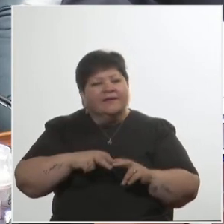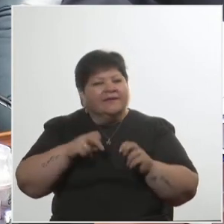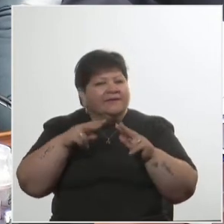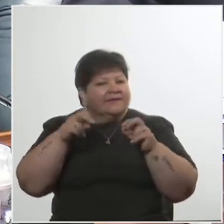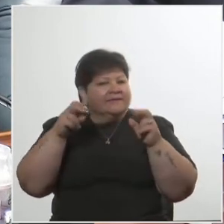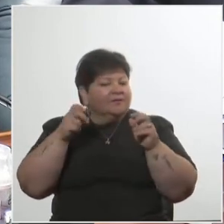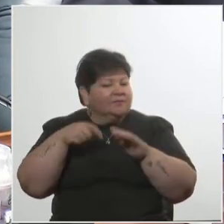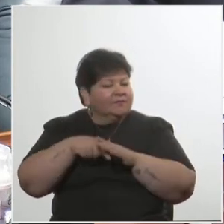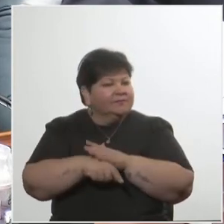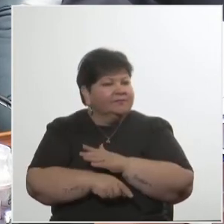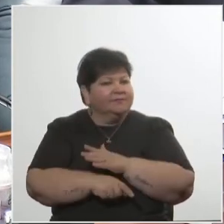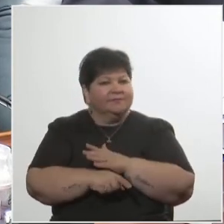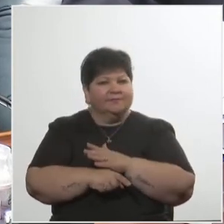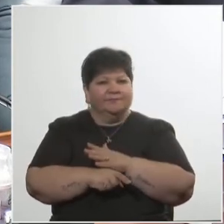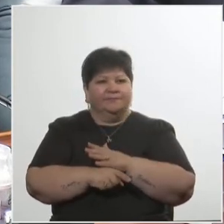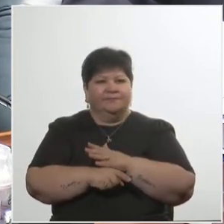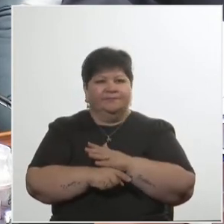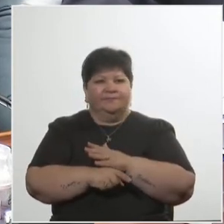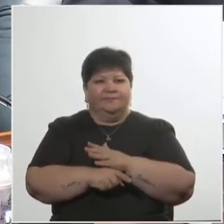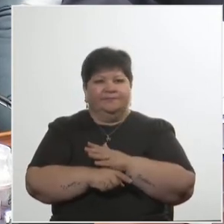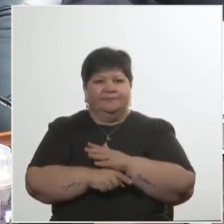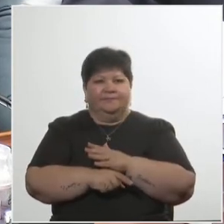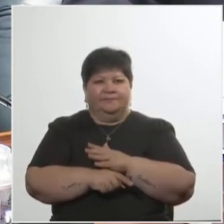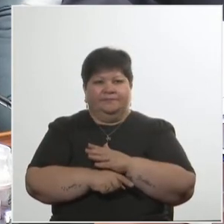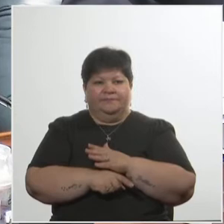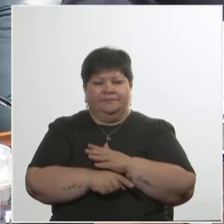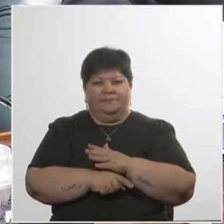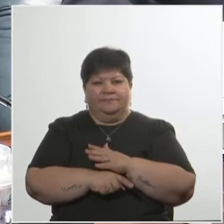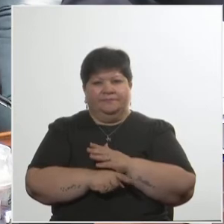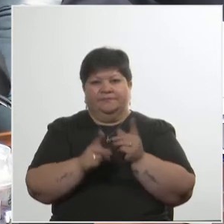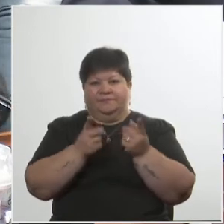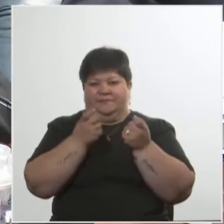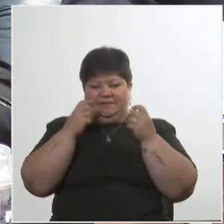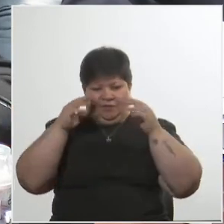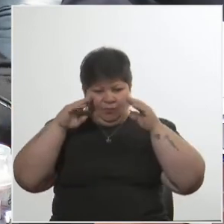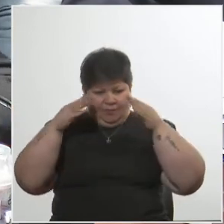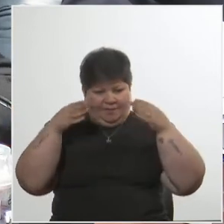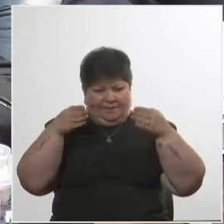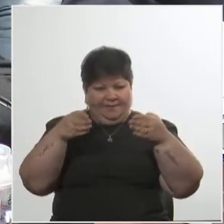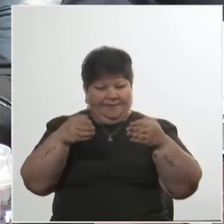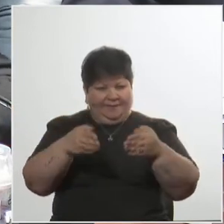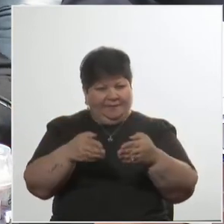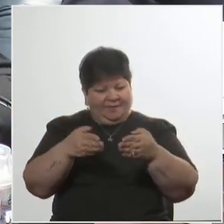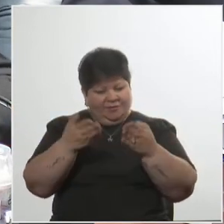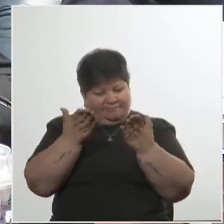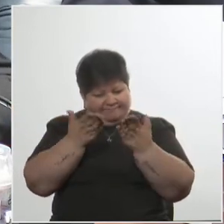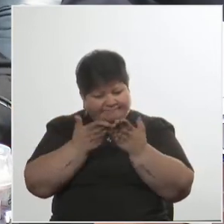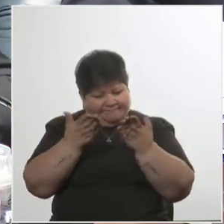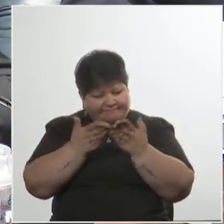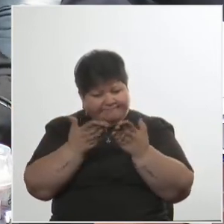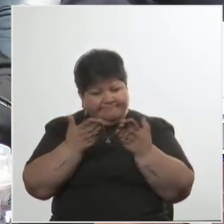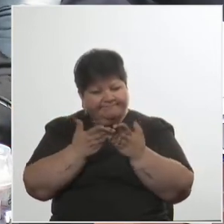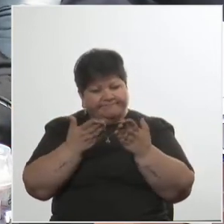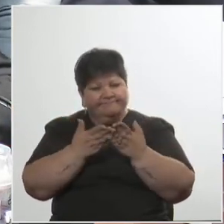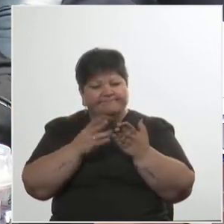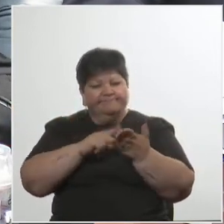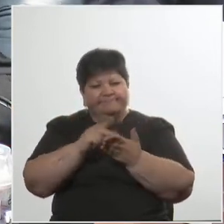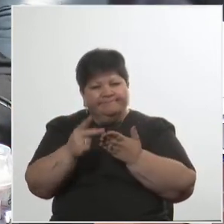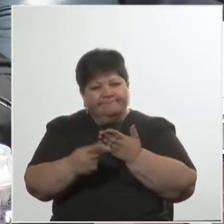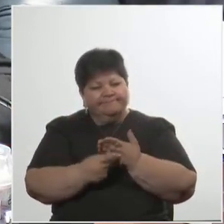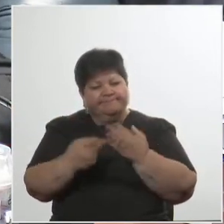a un tratamiento a la acorde al sentido que se pretende dar al proyecto Porque si uno